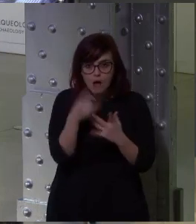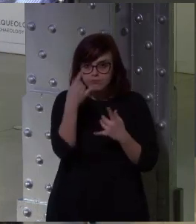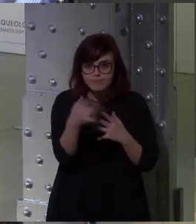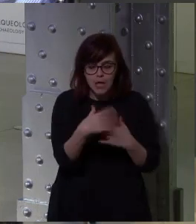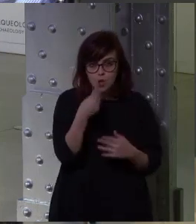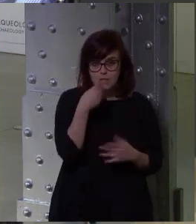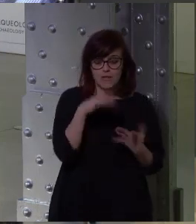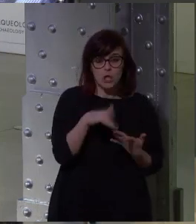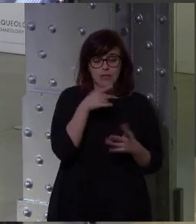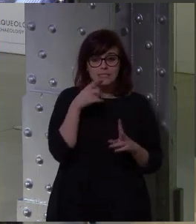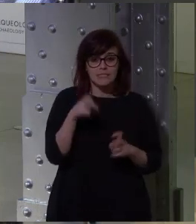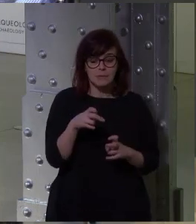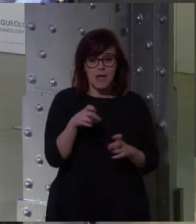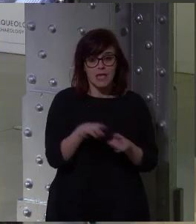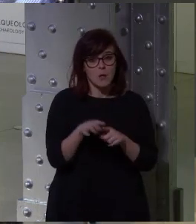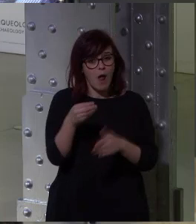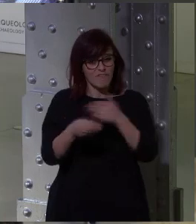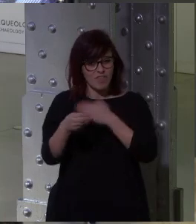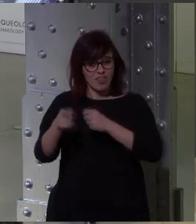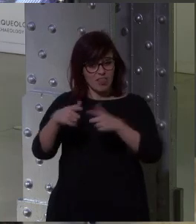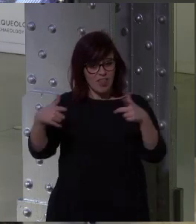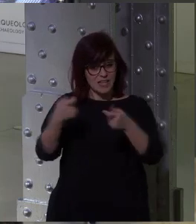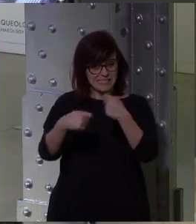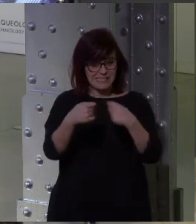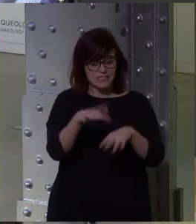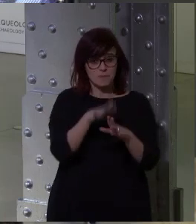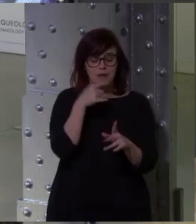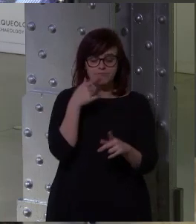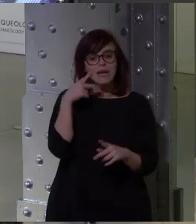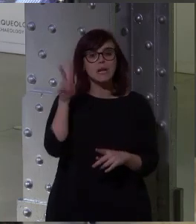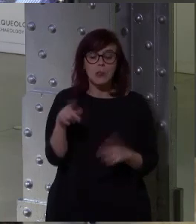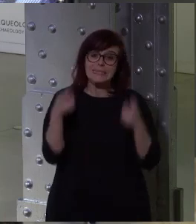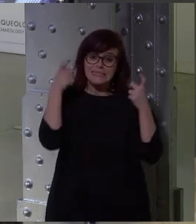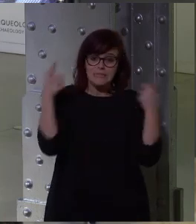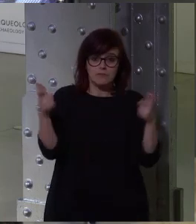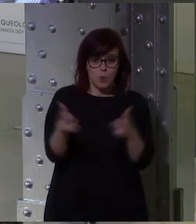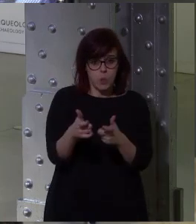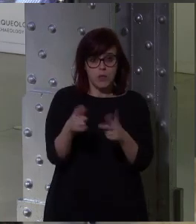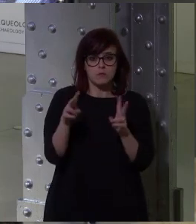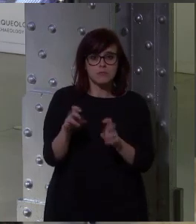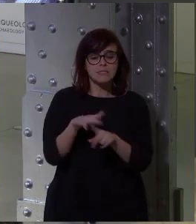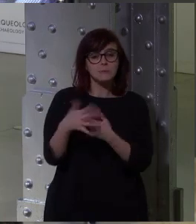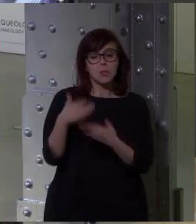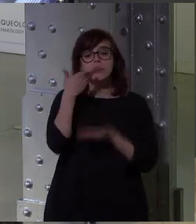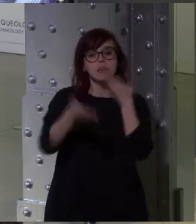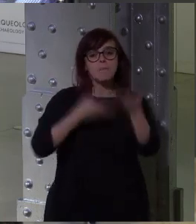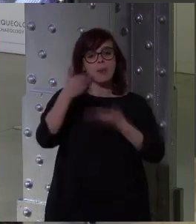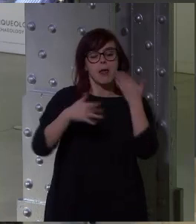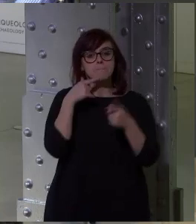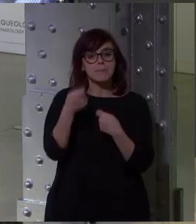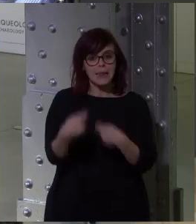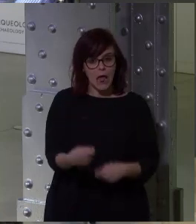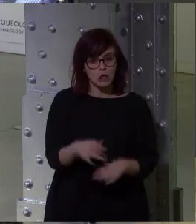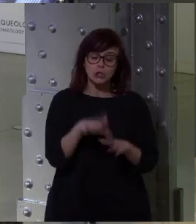consumo. La acuicultura, tal como se entiende, sobre todo reproduce un poco esta demanda del mercado,